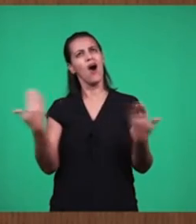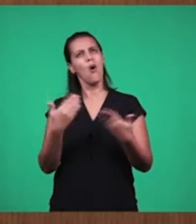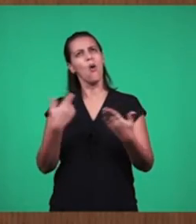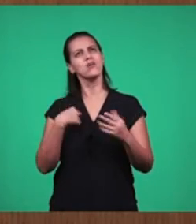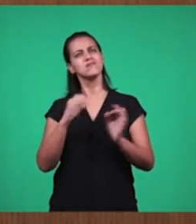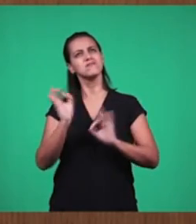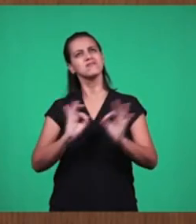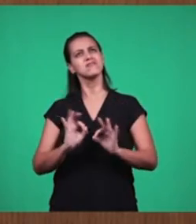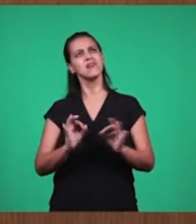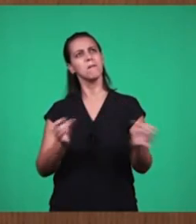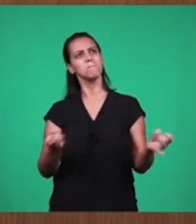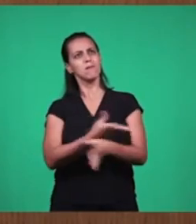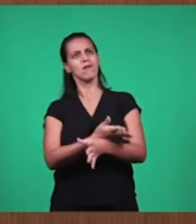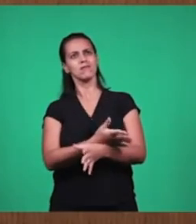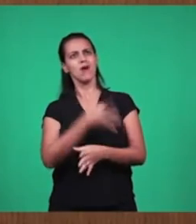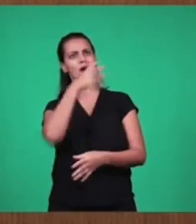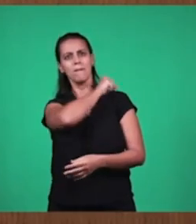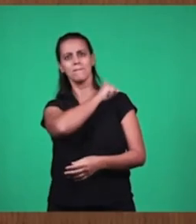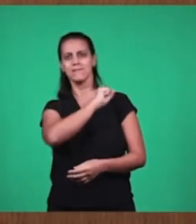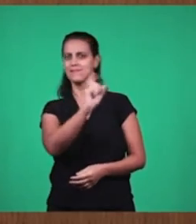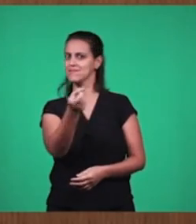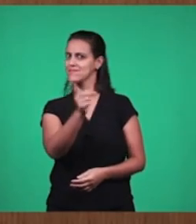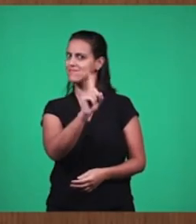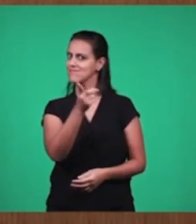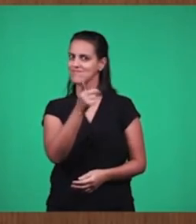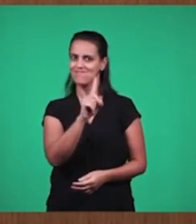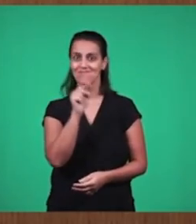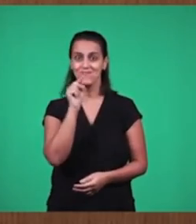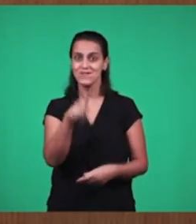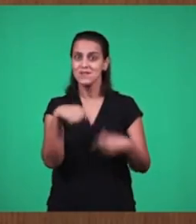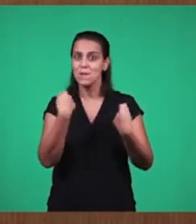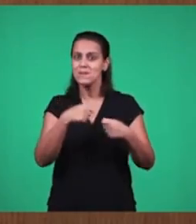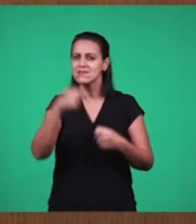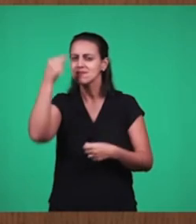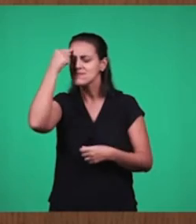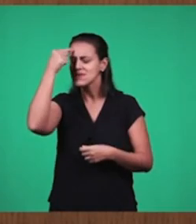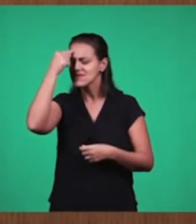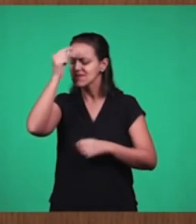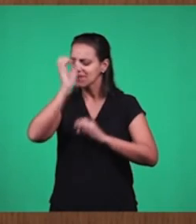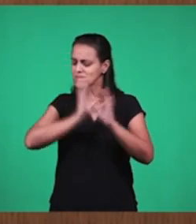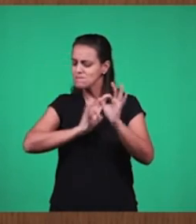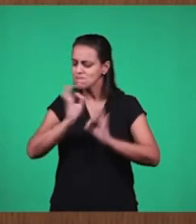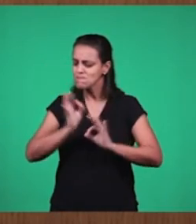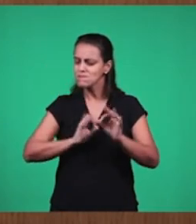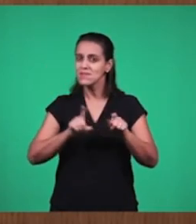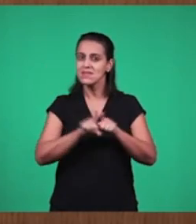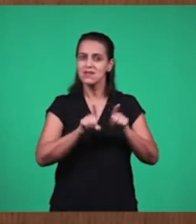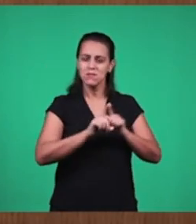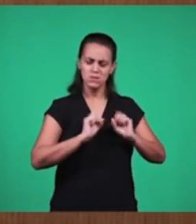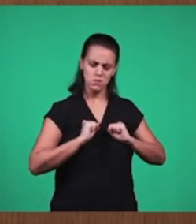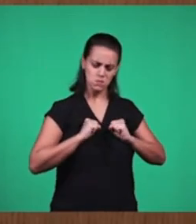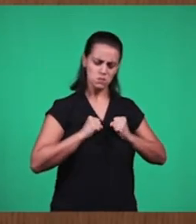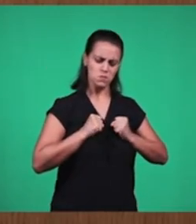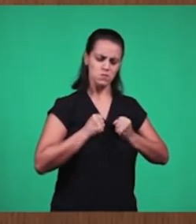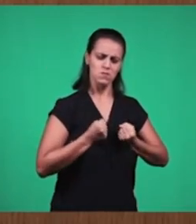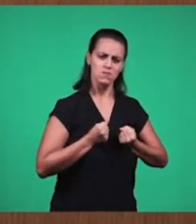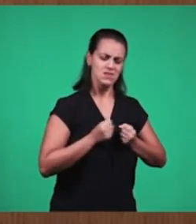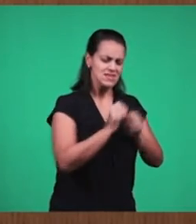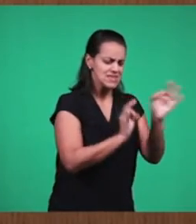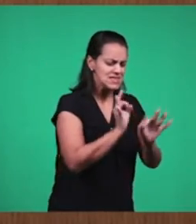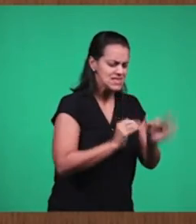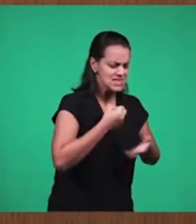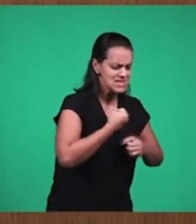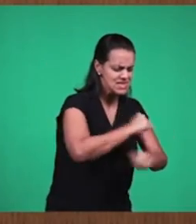a estar ordenado mi cuarto y va a aparecer así. No, se necesita planificar y gastar energía para